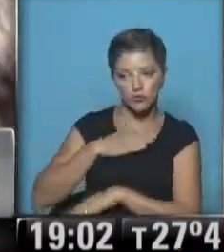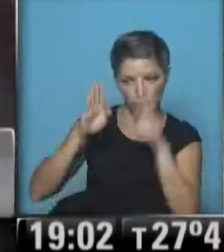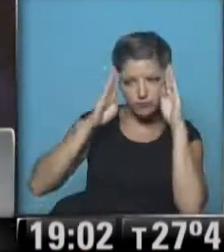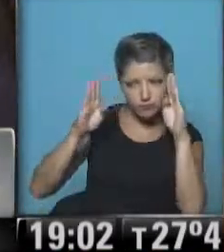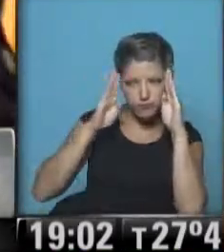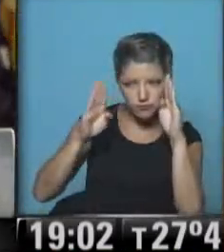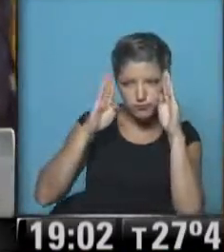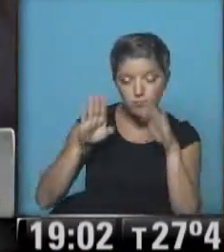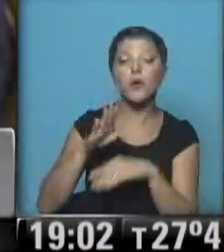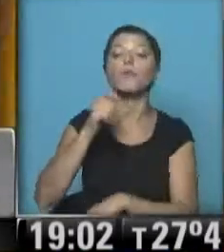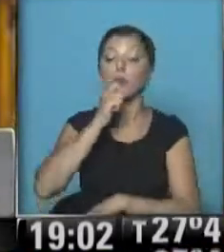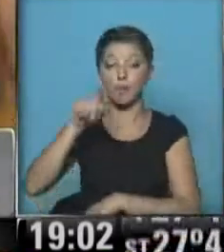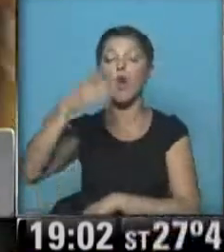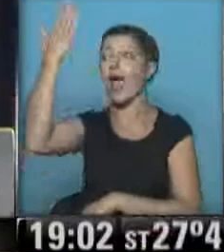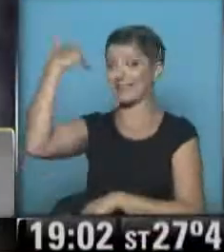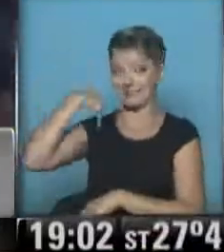Así como ayer en Salta